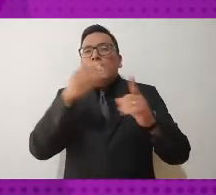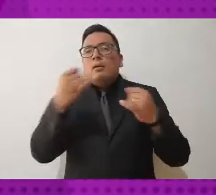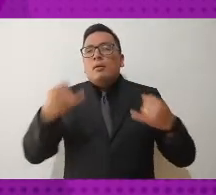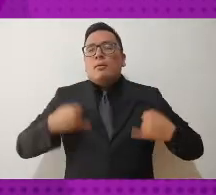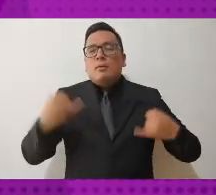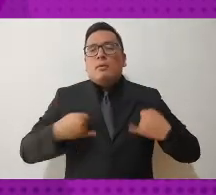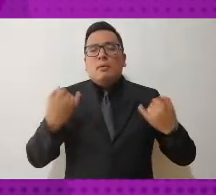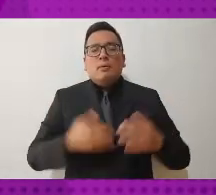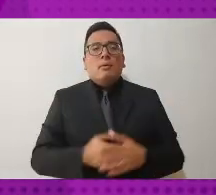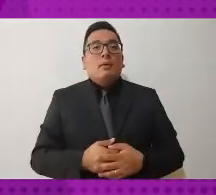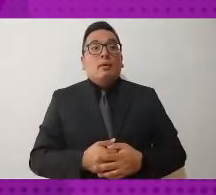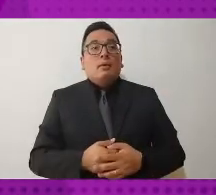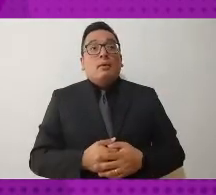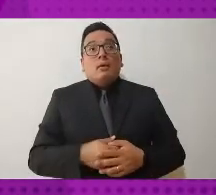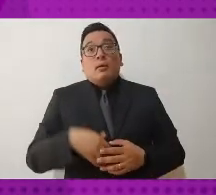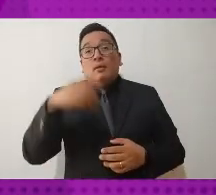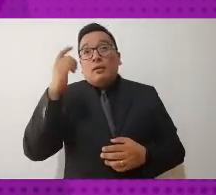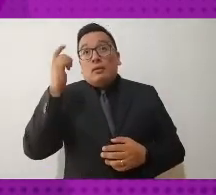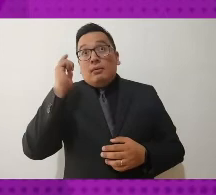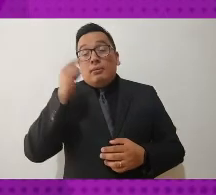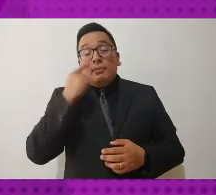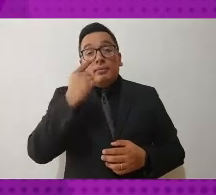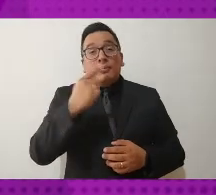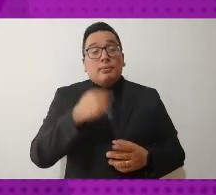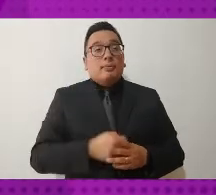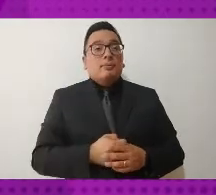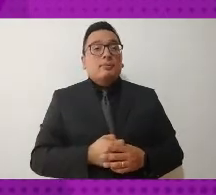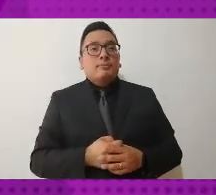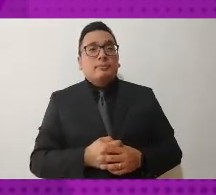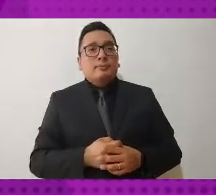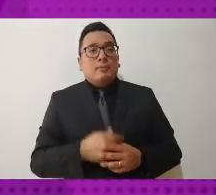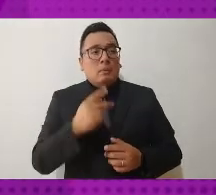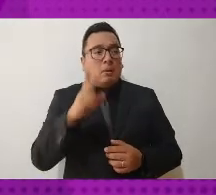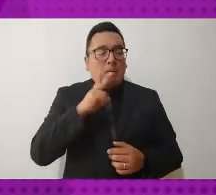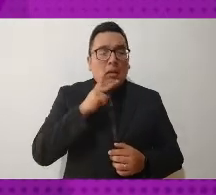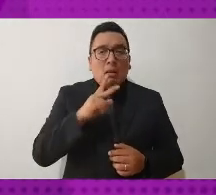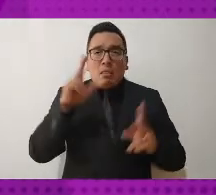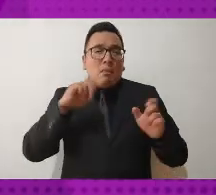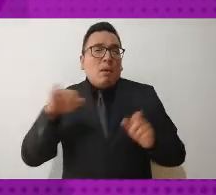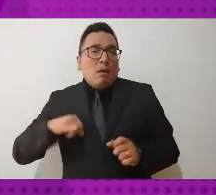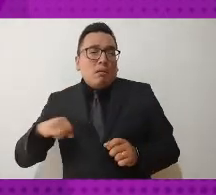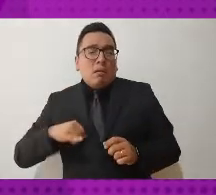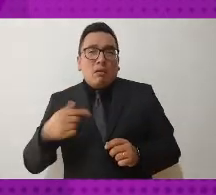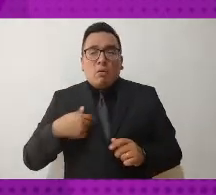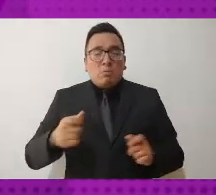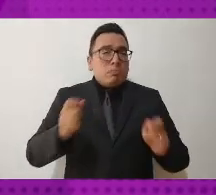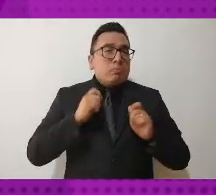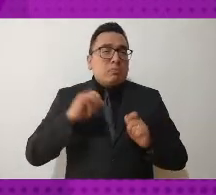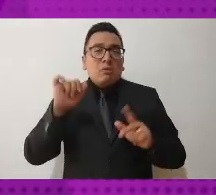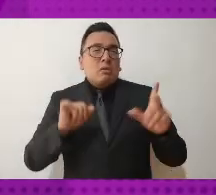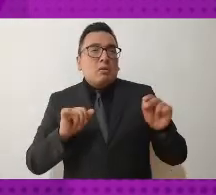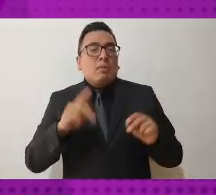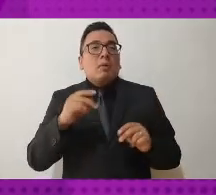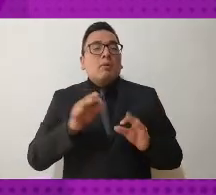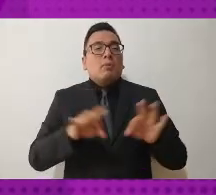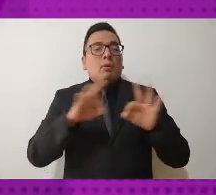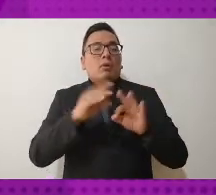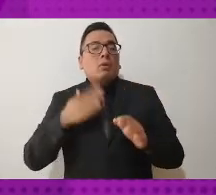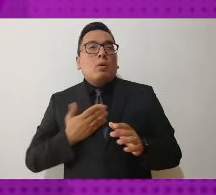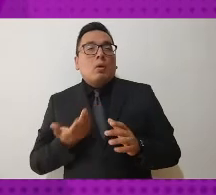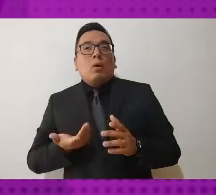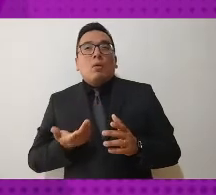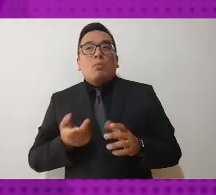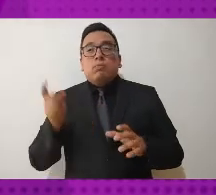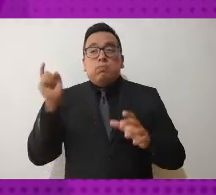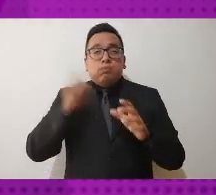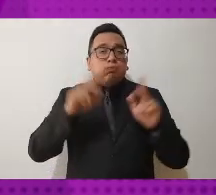es que realmente Más allá de ver si te interesa no te interesa acceder a un cargo de elección es involucrarte en la vida pública